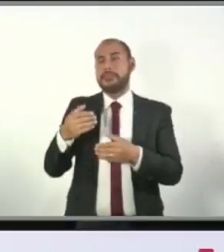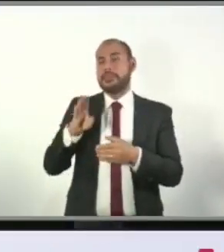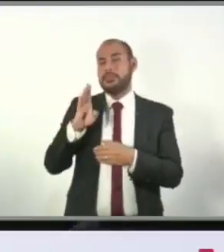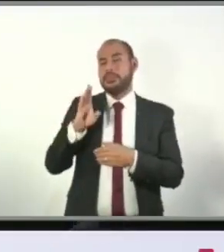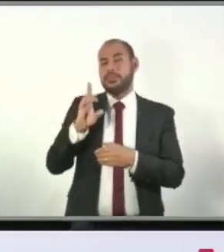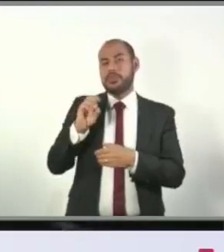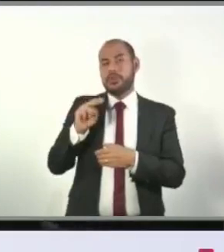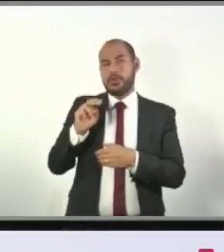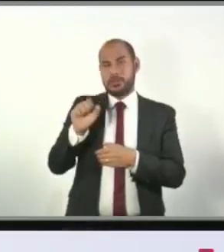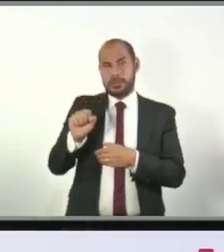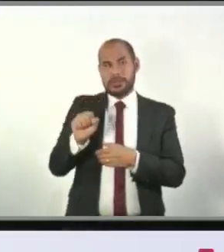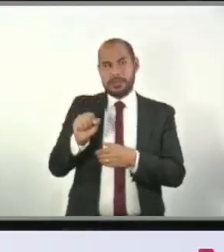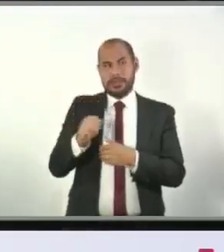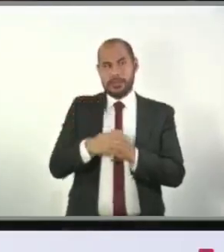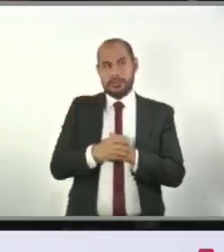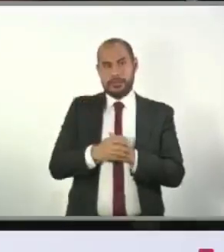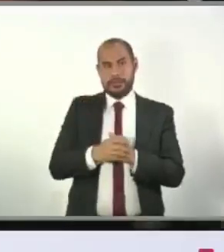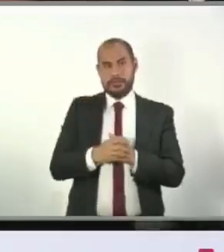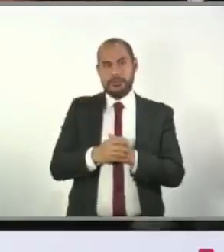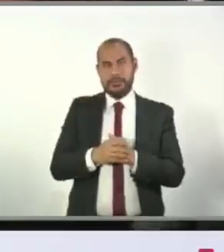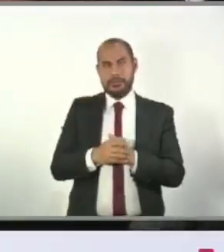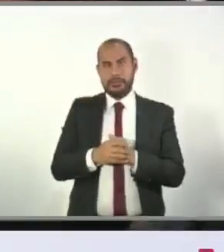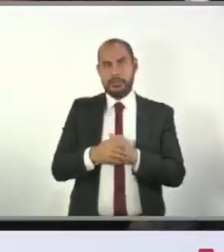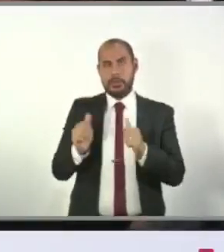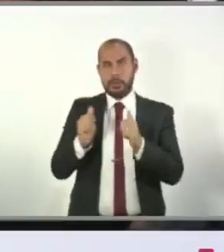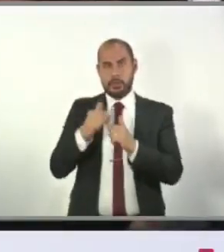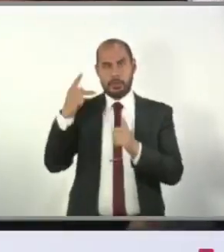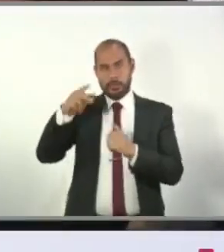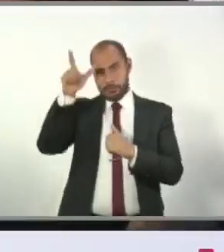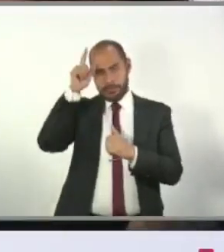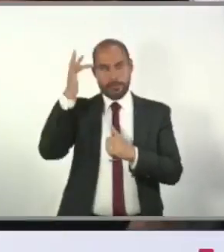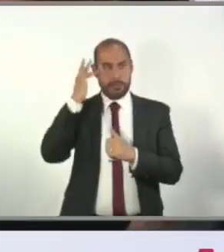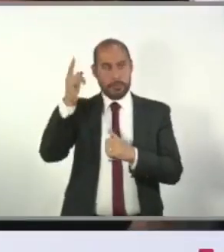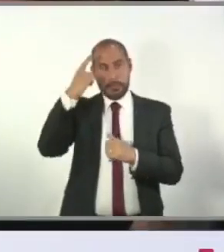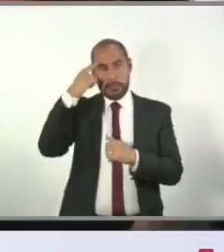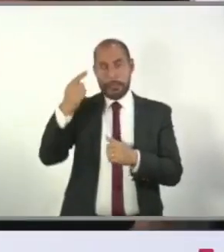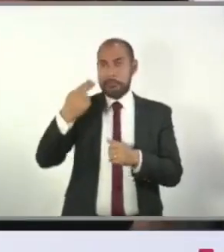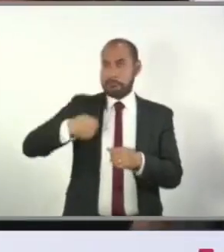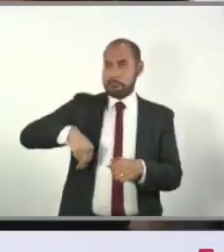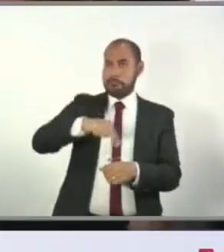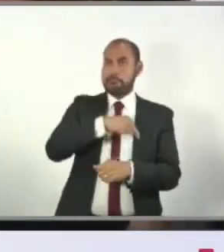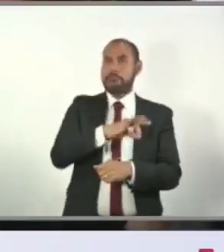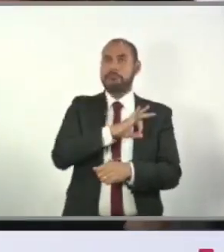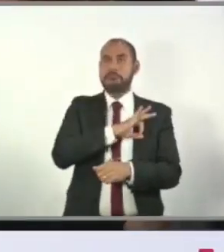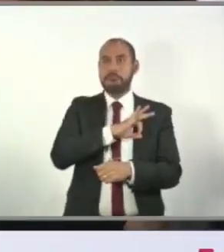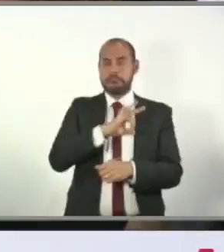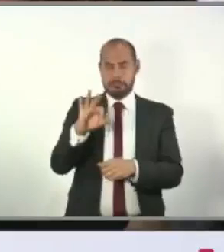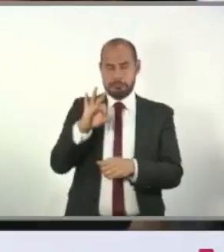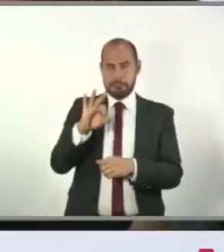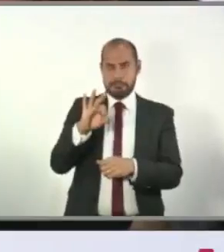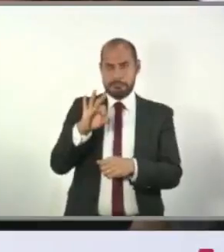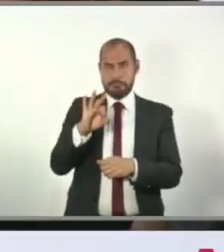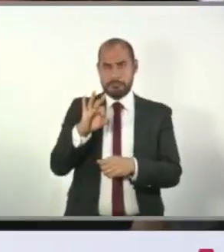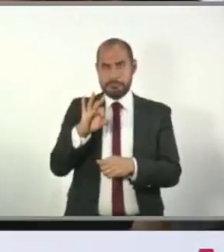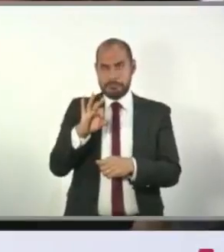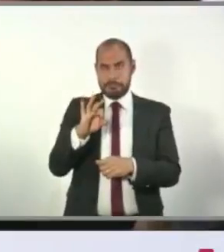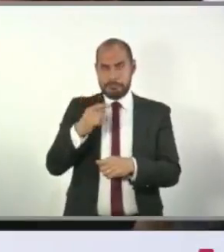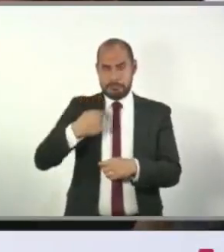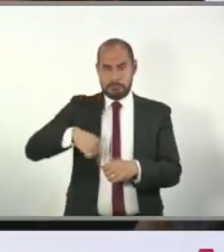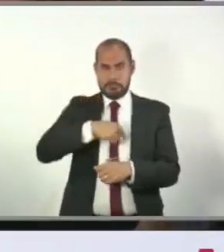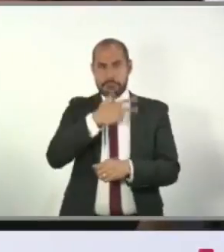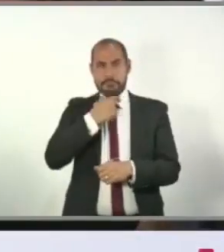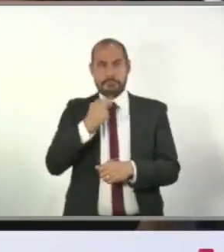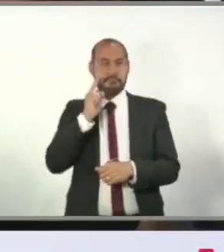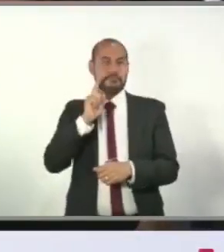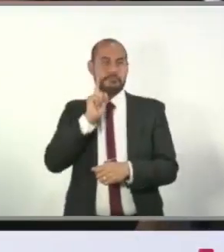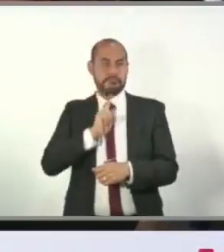con la efusión de tu Espíritu, de manera que sean para nosotros, para nosotras, cuerpo